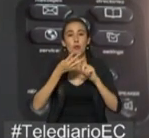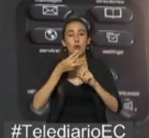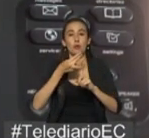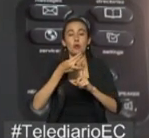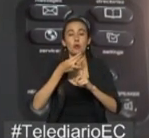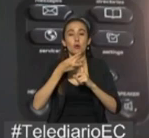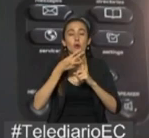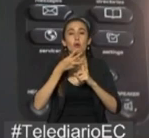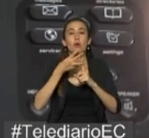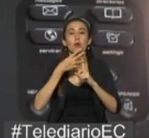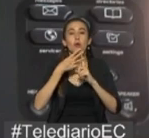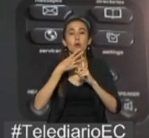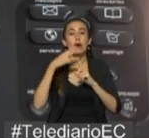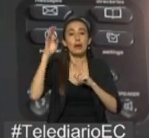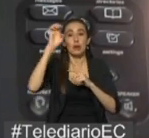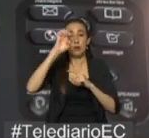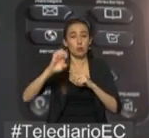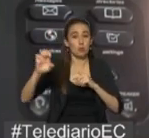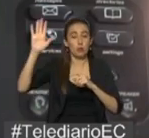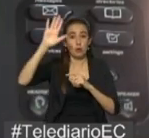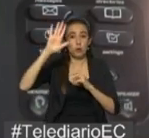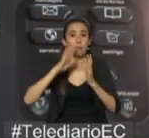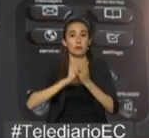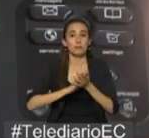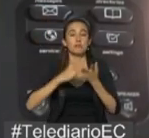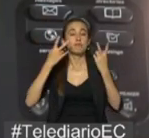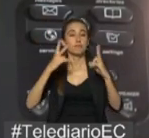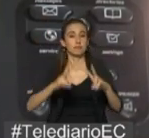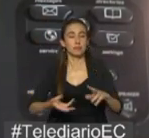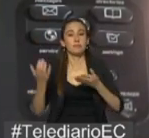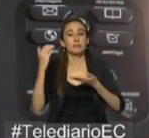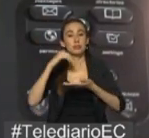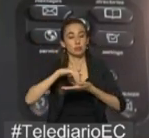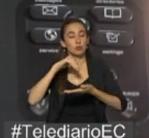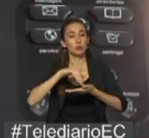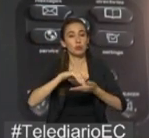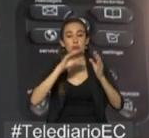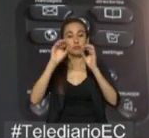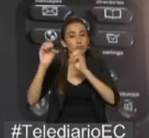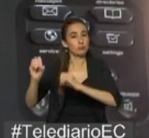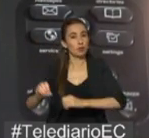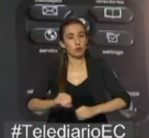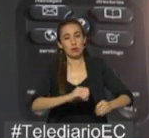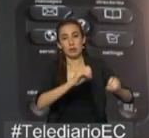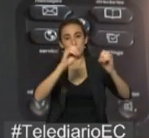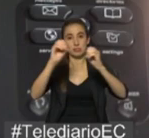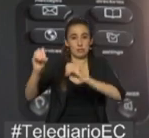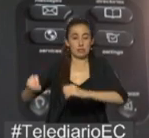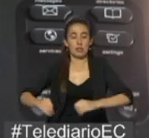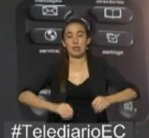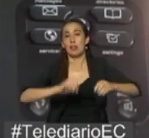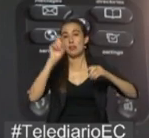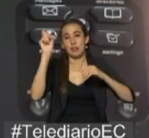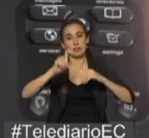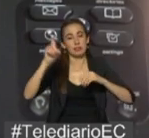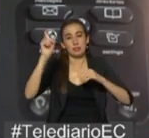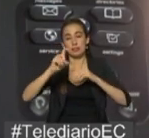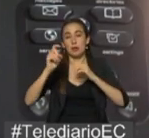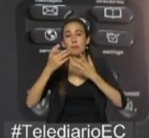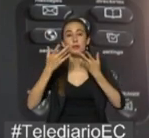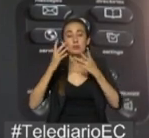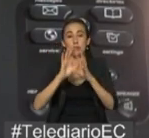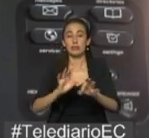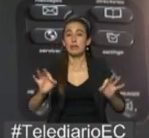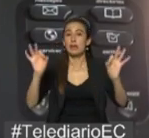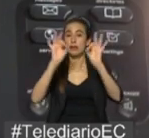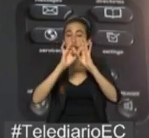otros vuelos también están llegando de Europa. Una vez más, nosotros tratamos de llevar esto de una manera organizada, eso es importante. Lo que nos interesa